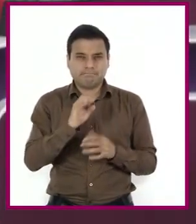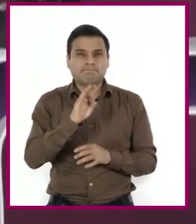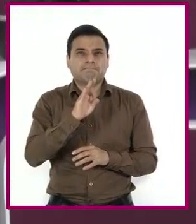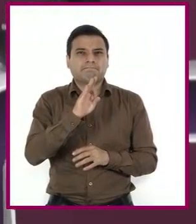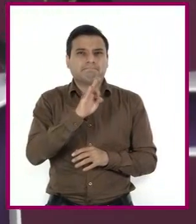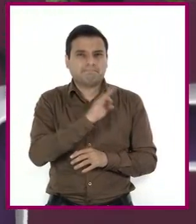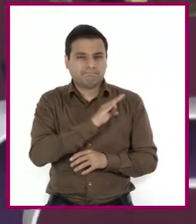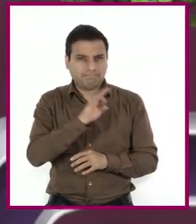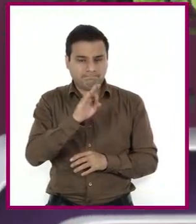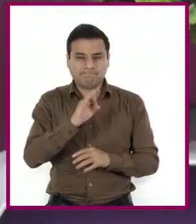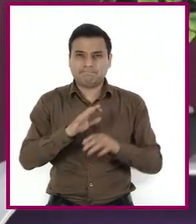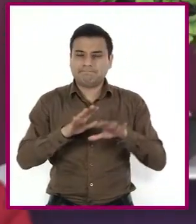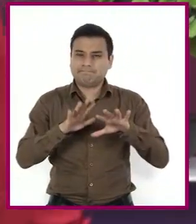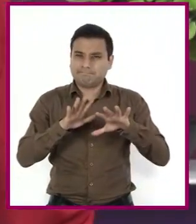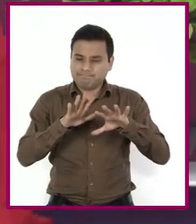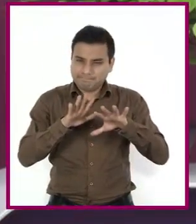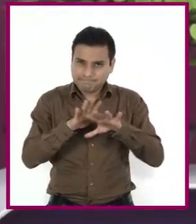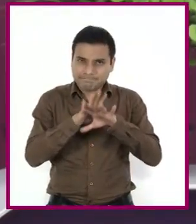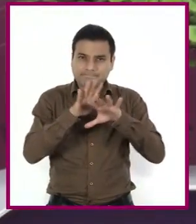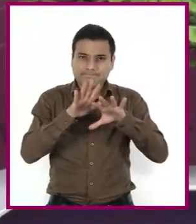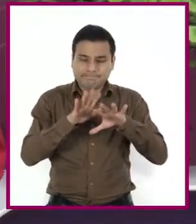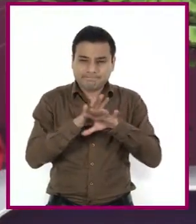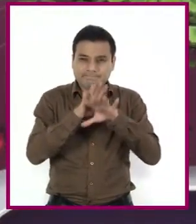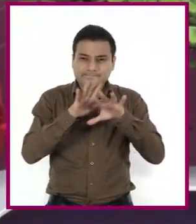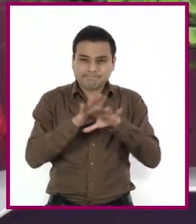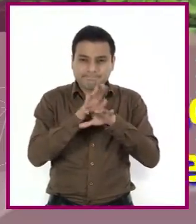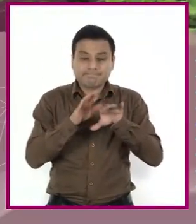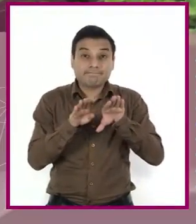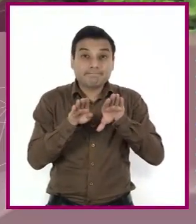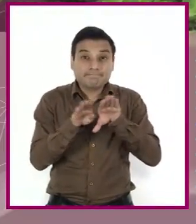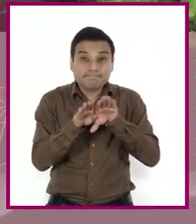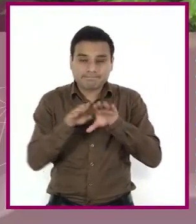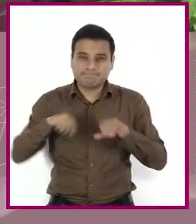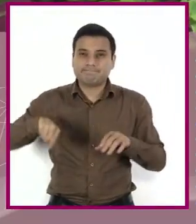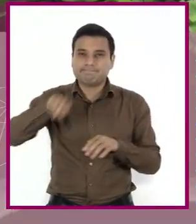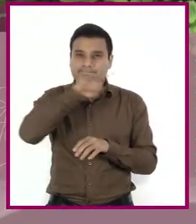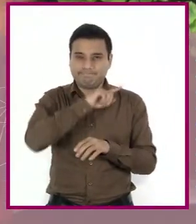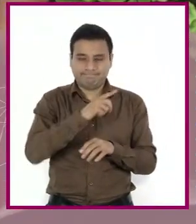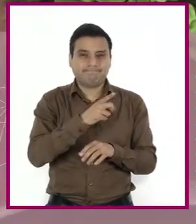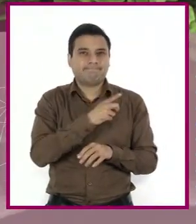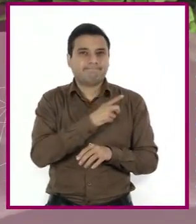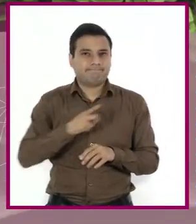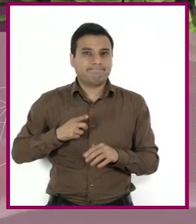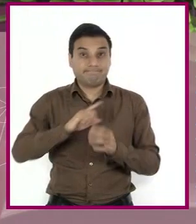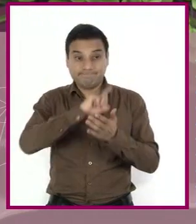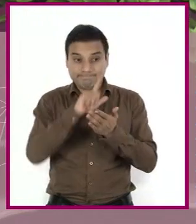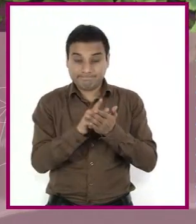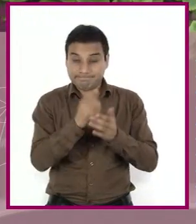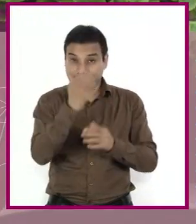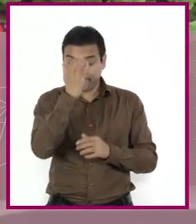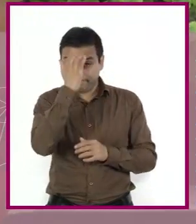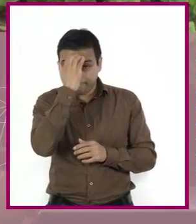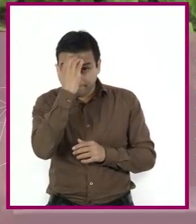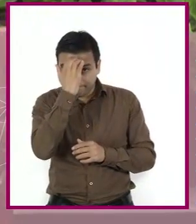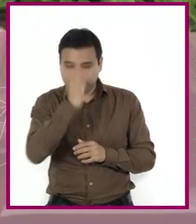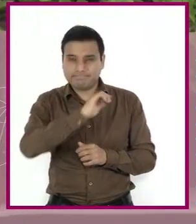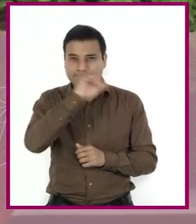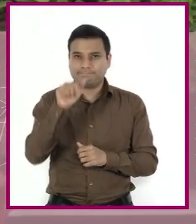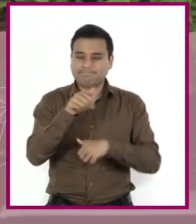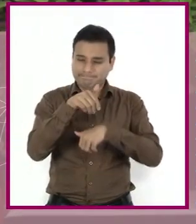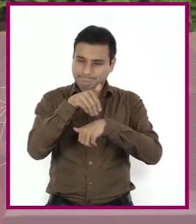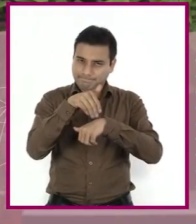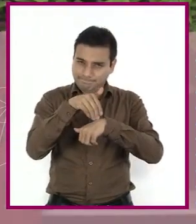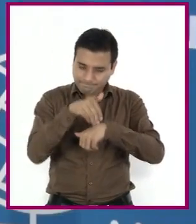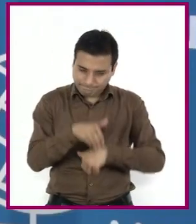un cambio en los resultados si hacemos el compromiso de conocer y hacer valer las leyes que nos rigen como